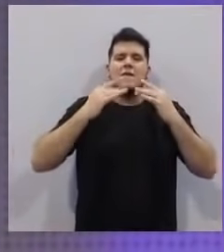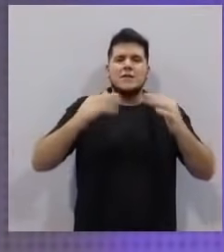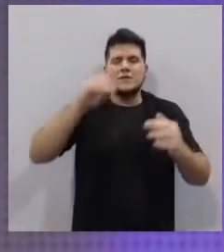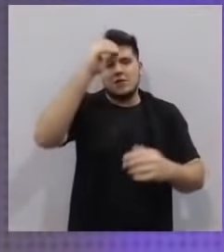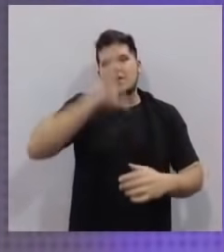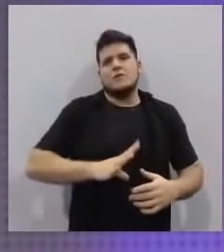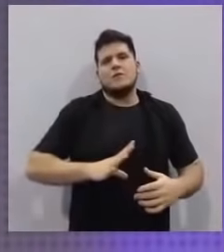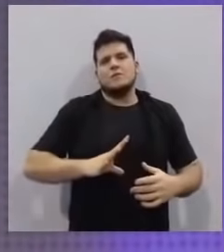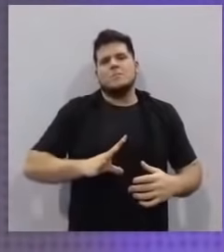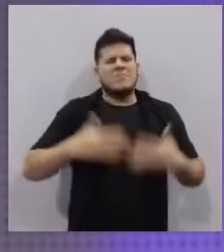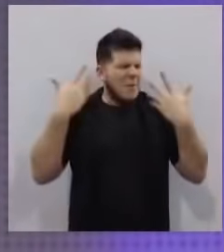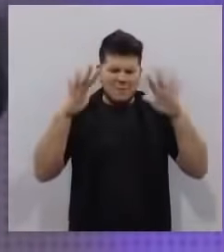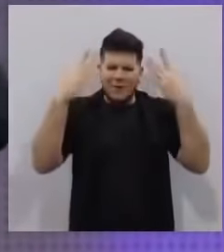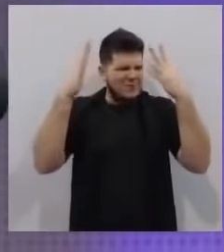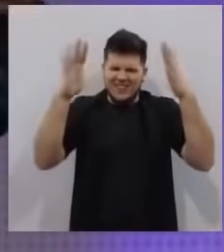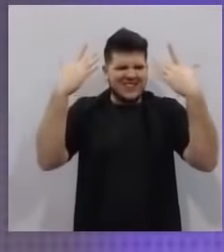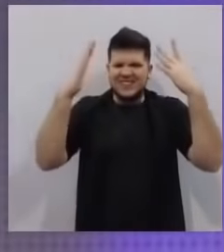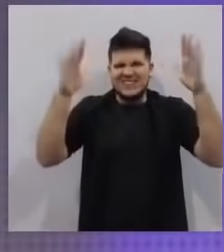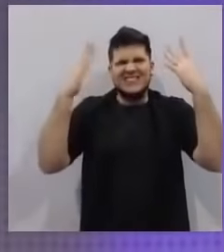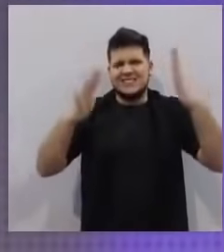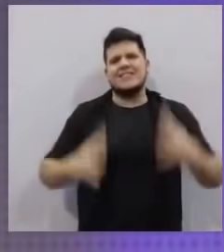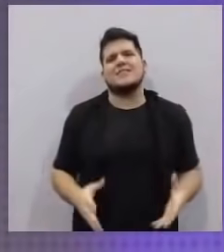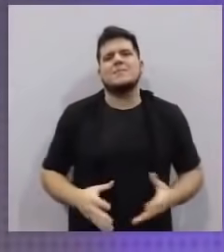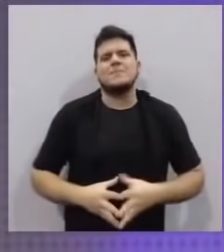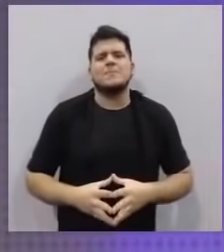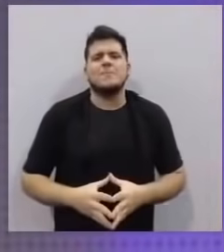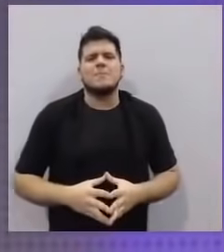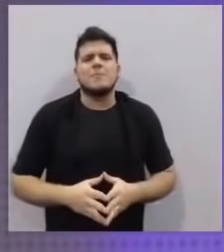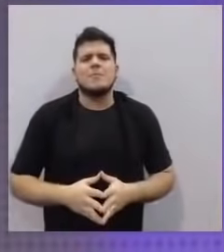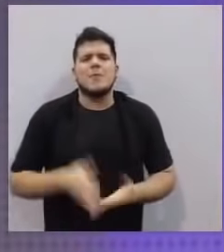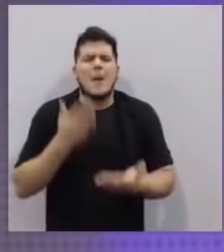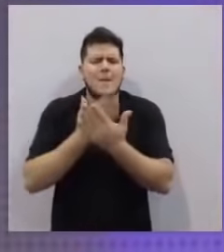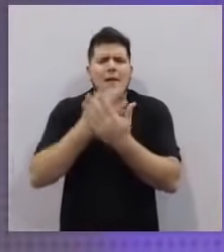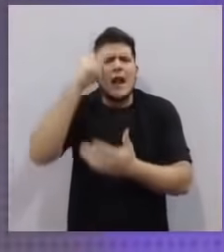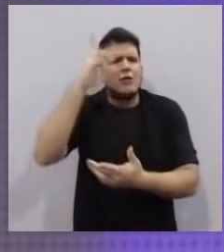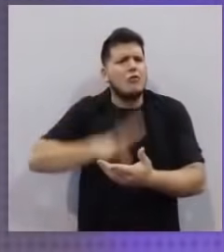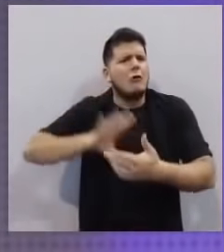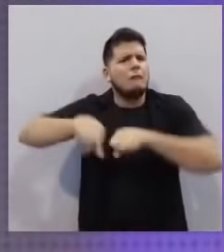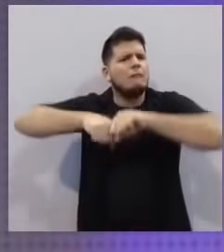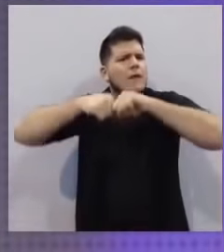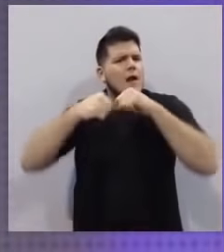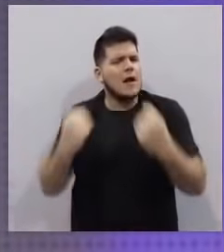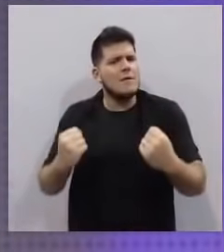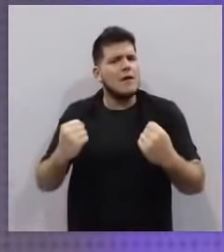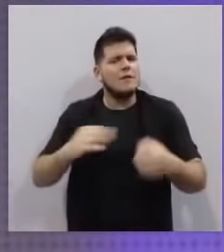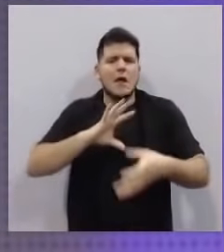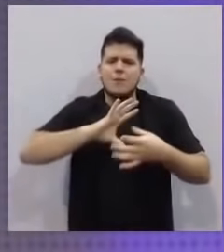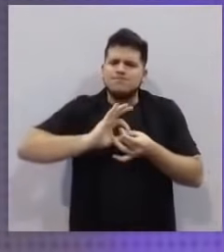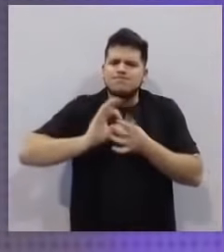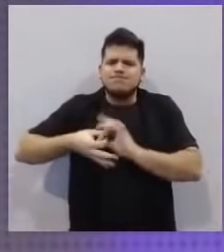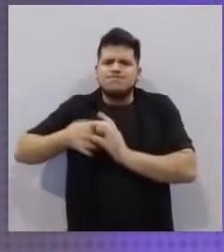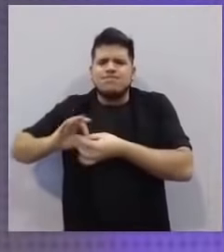de cosas rompa quebrante los yugos las ataduras diabólicas que muchas veces